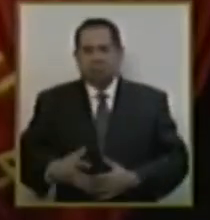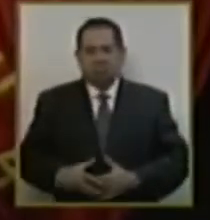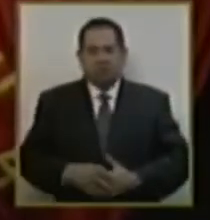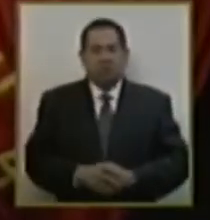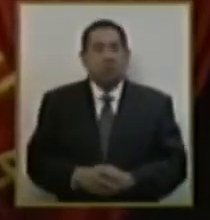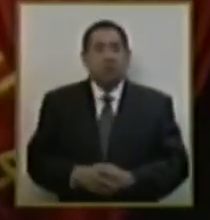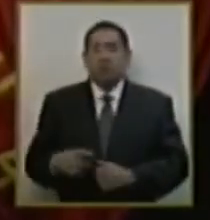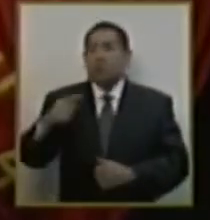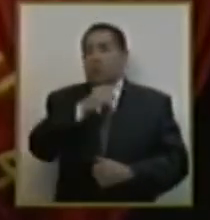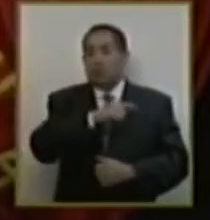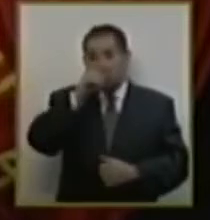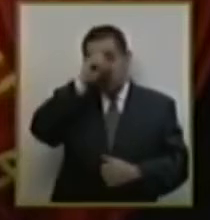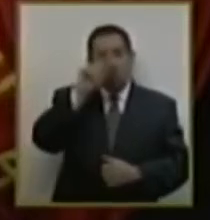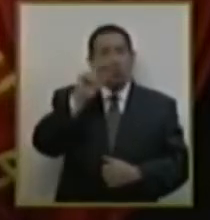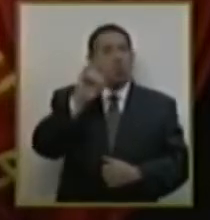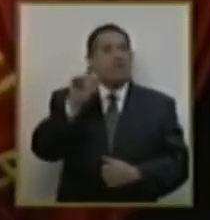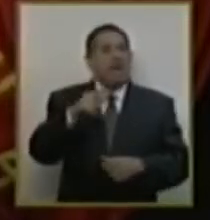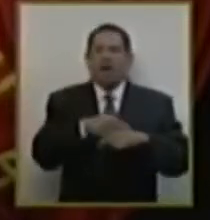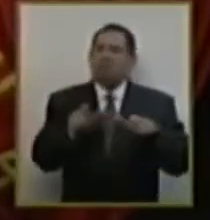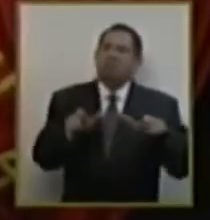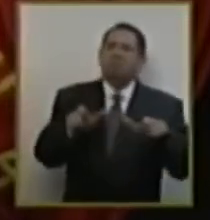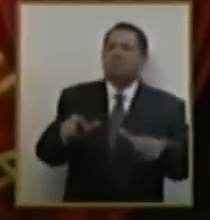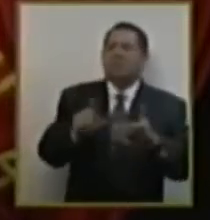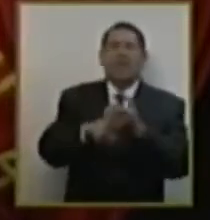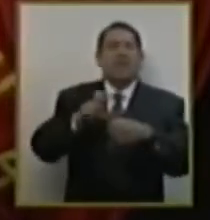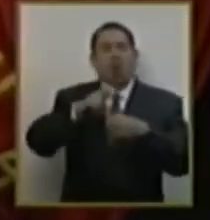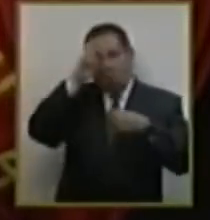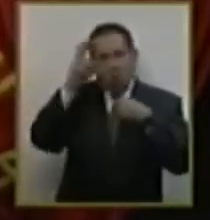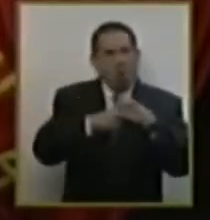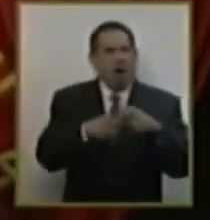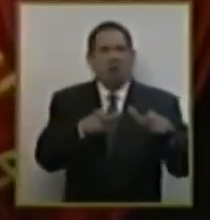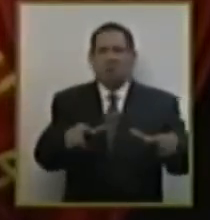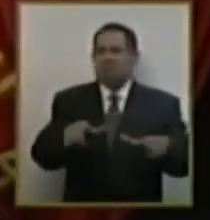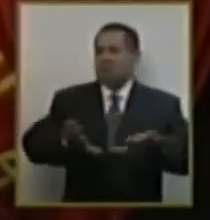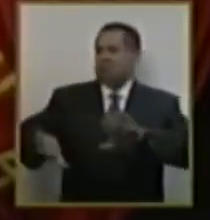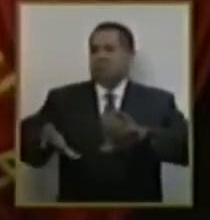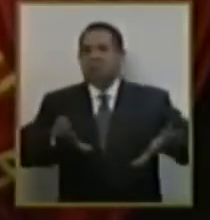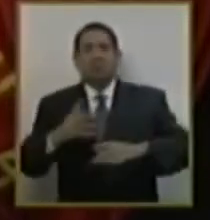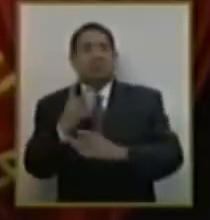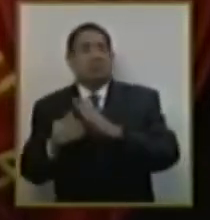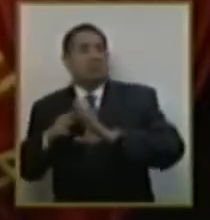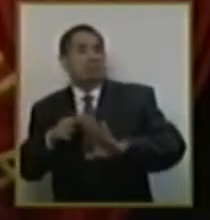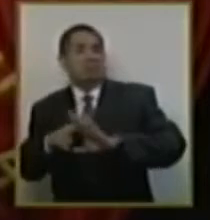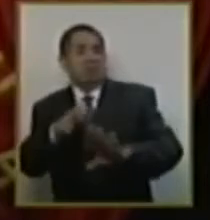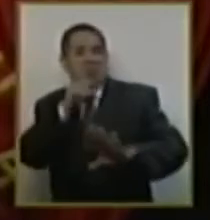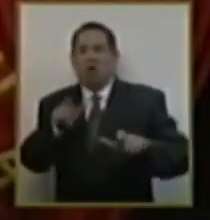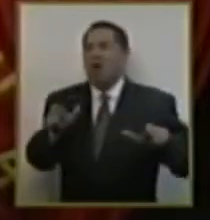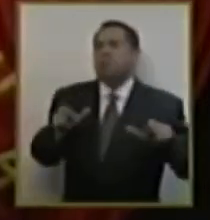ha convertido en el gendarme de las fronteras de Europa, impidiendo que los inmigrantes pasen al otro